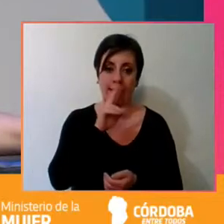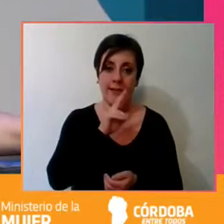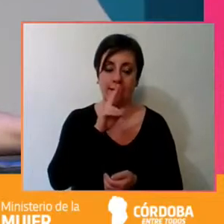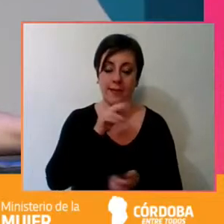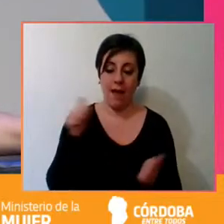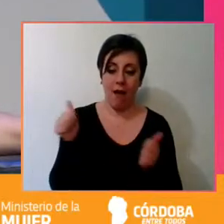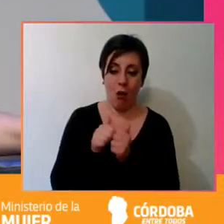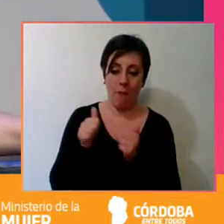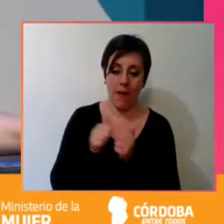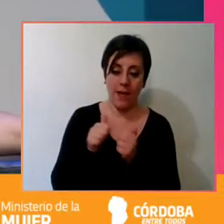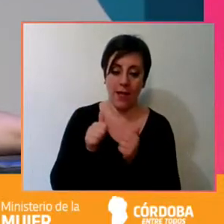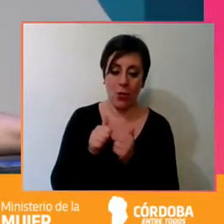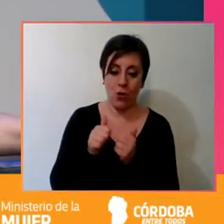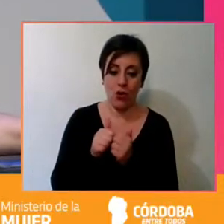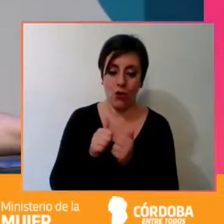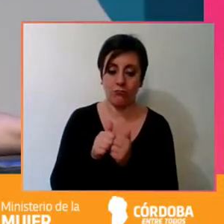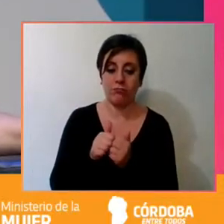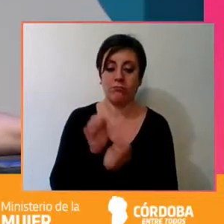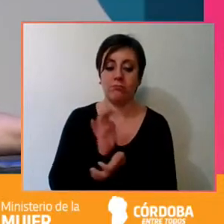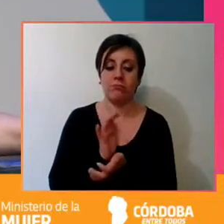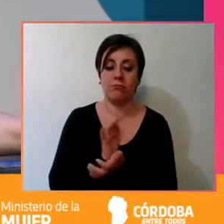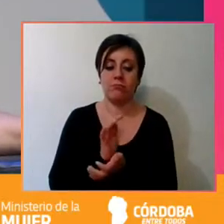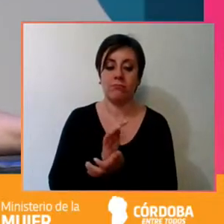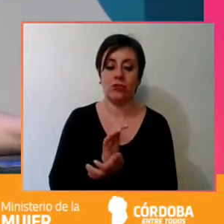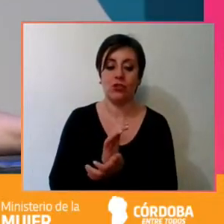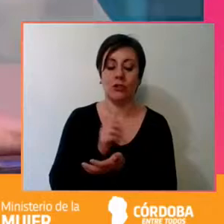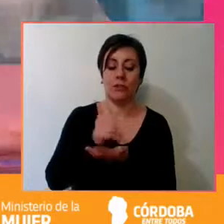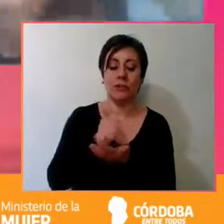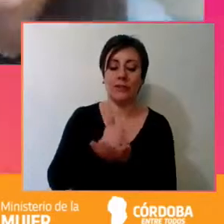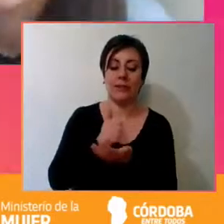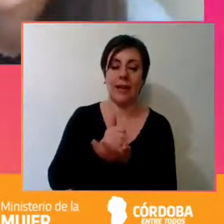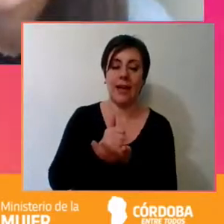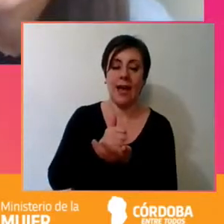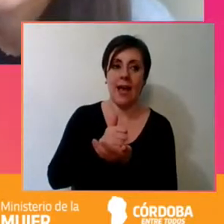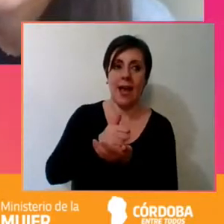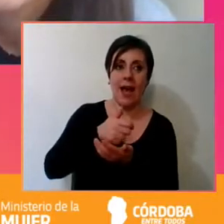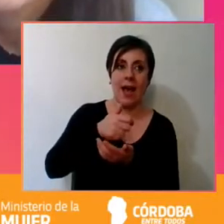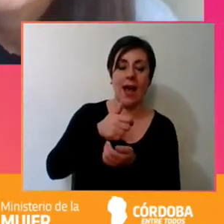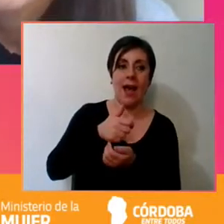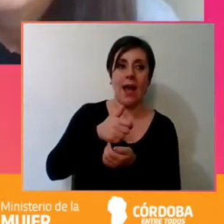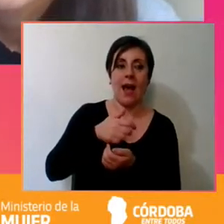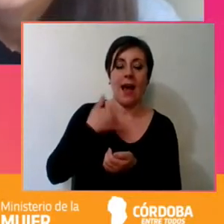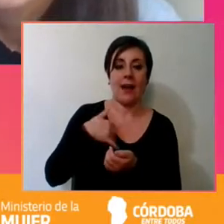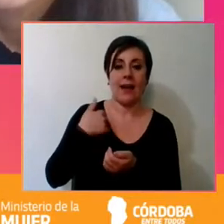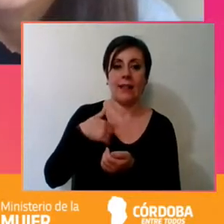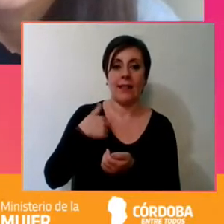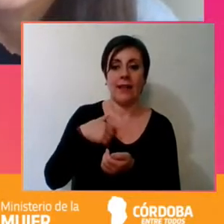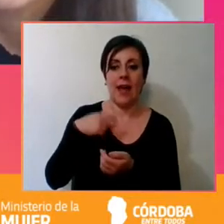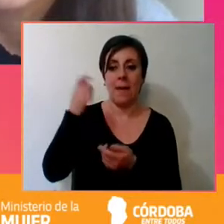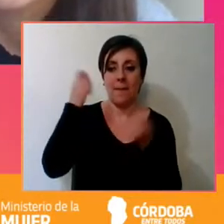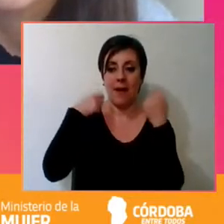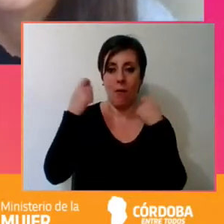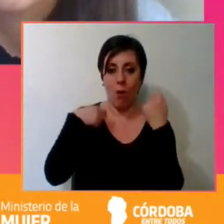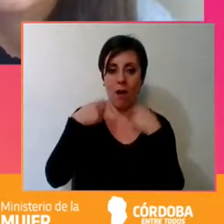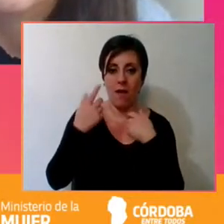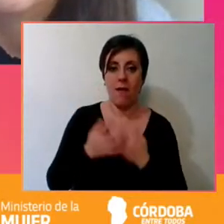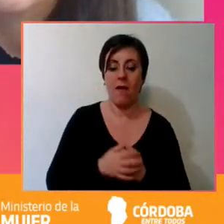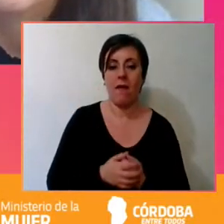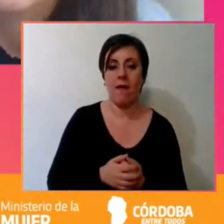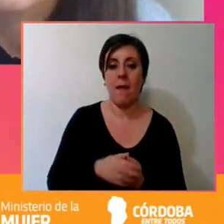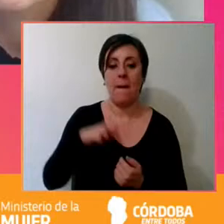acompañándonos como representante de Argentina y Paraguay. Ella se llama Paula Narváez, es